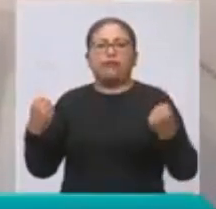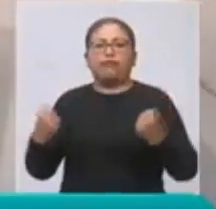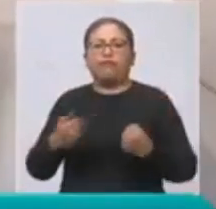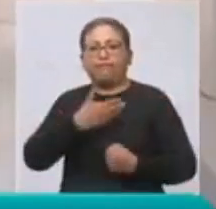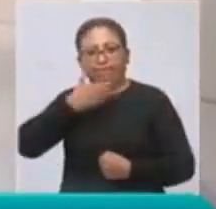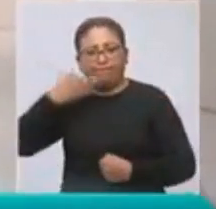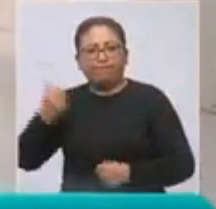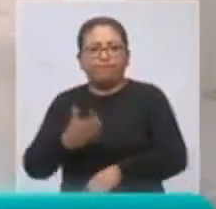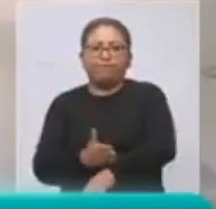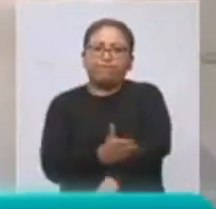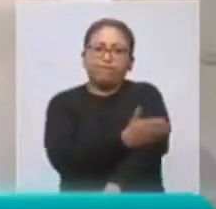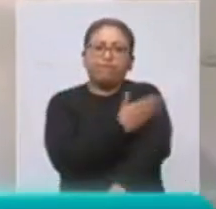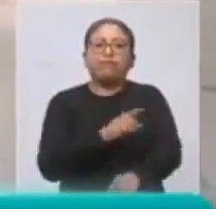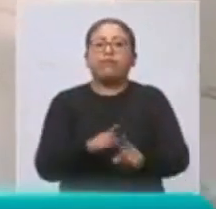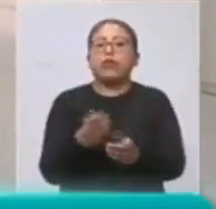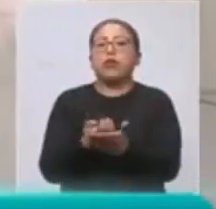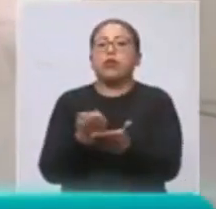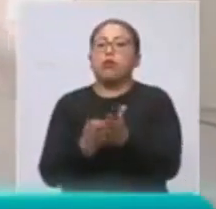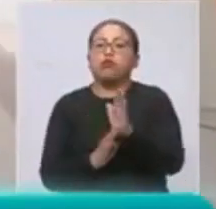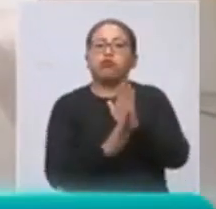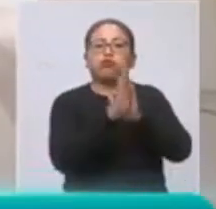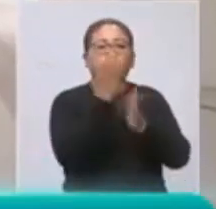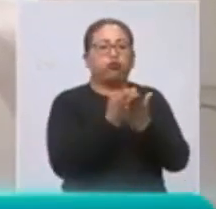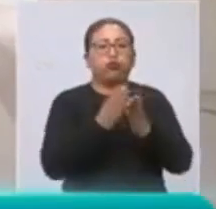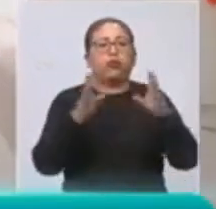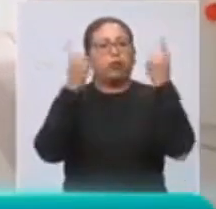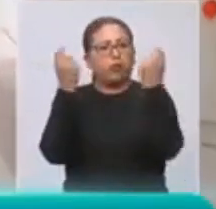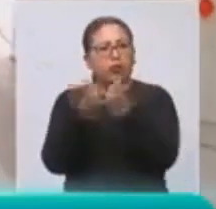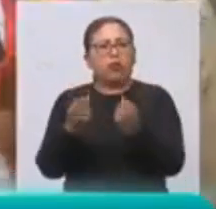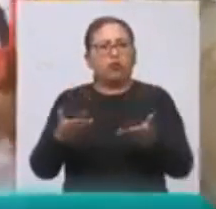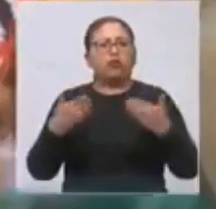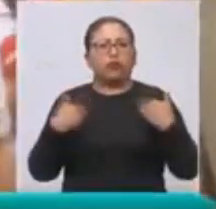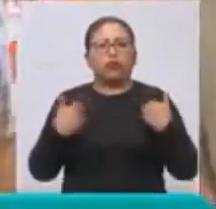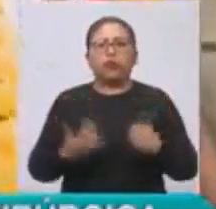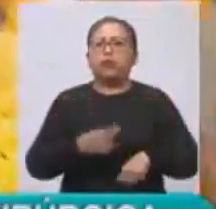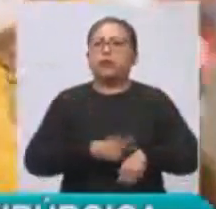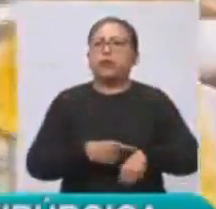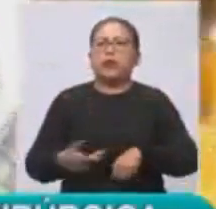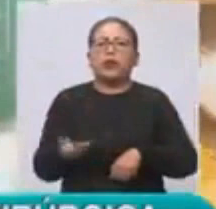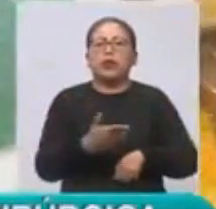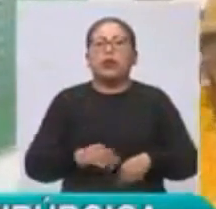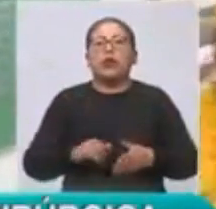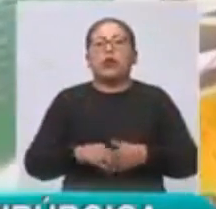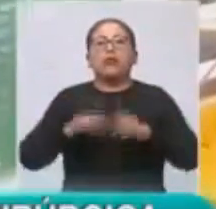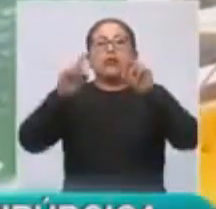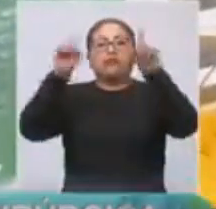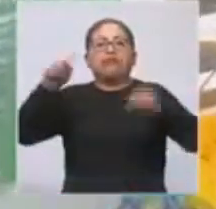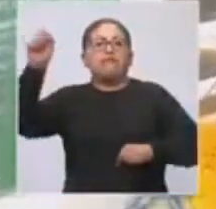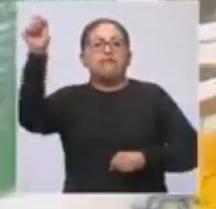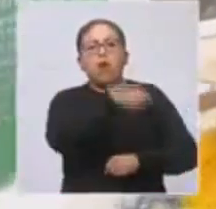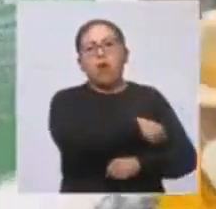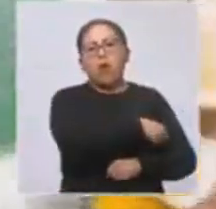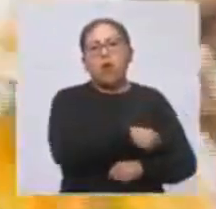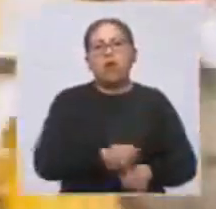también se reactiva la economía en el departamento. En estos momentos va a ser el descubrimiento de la plaqueta y es de esta